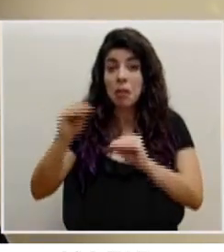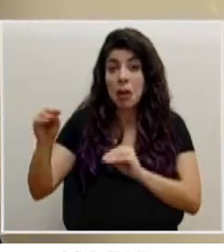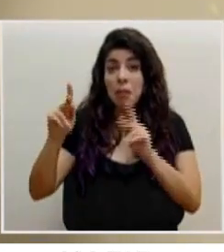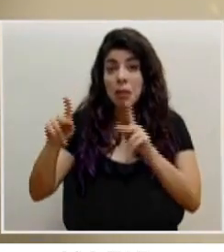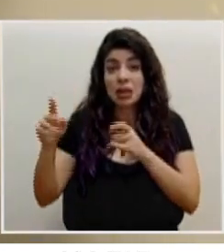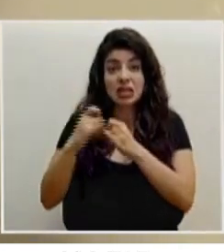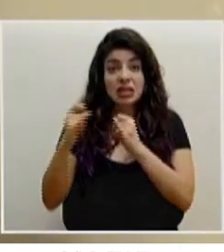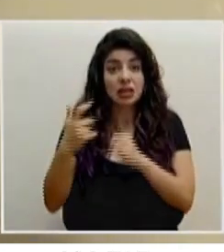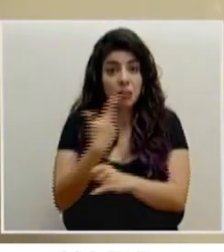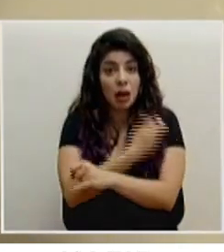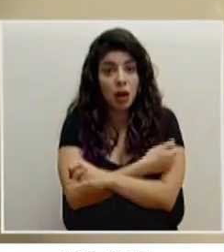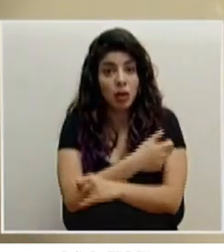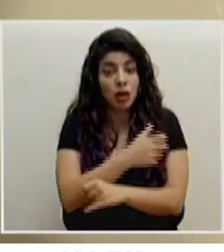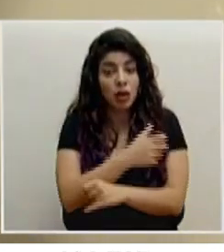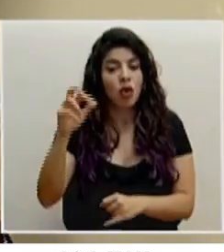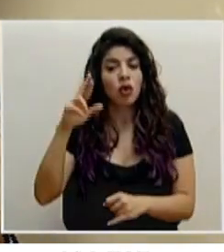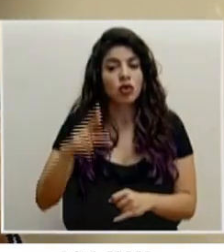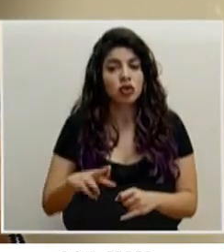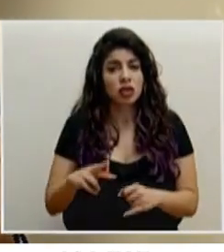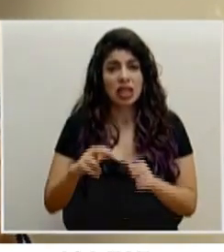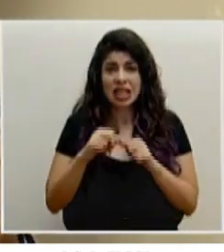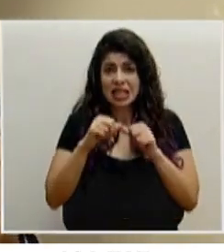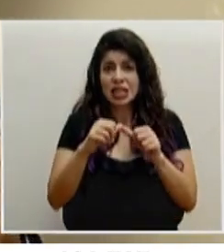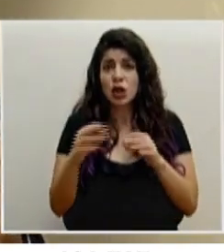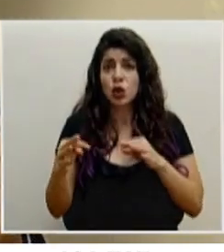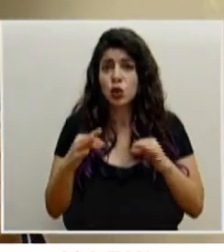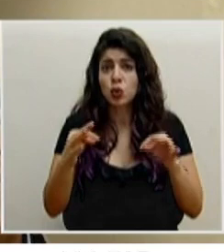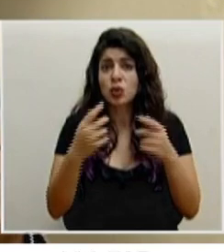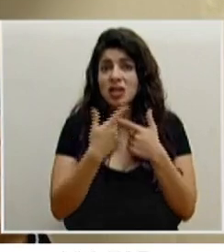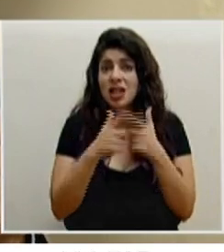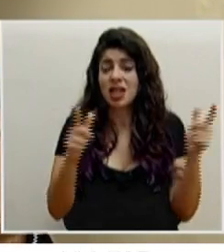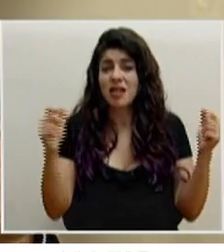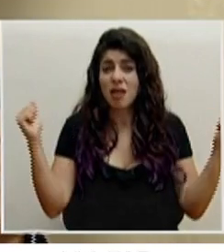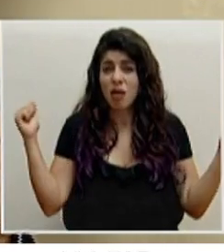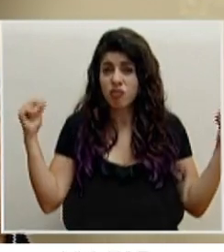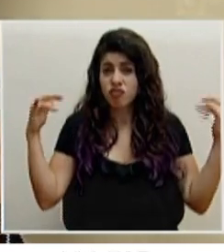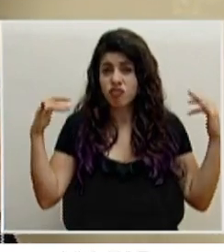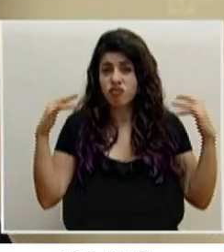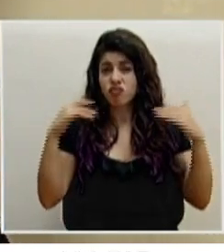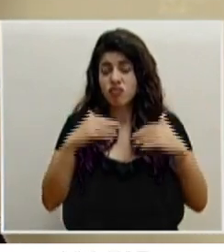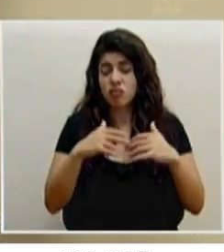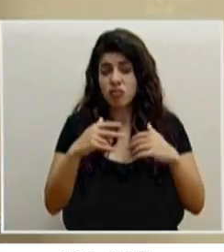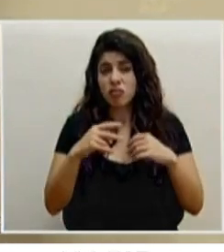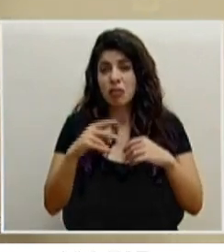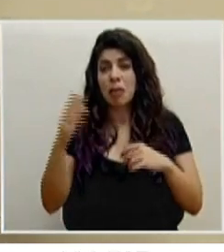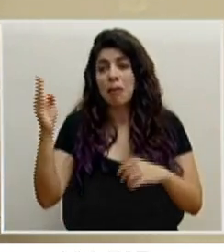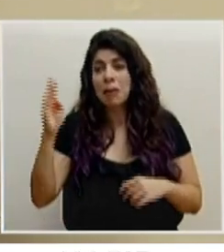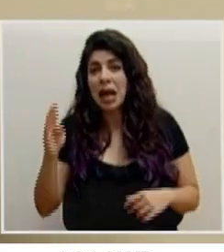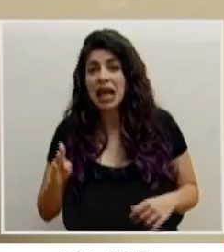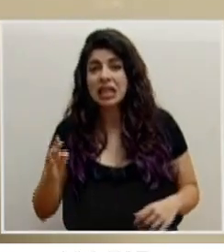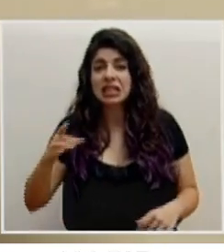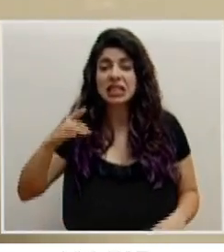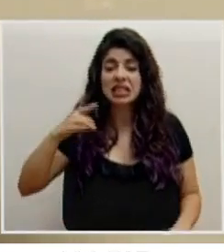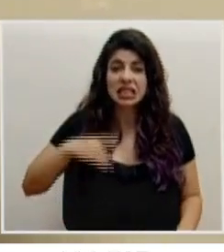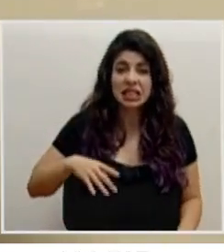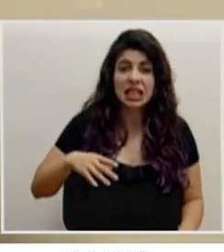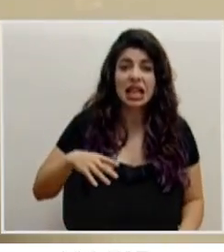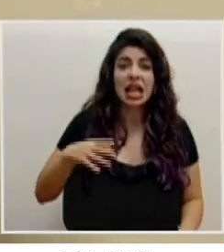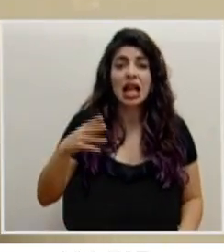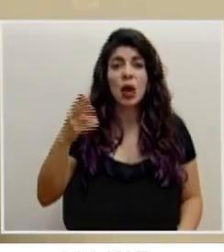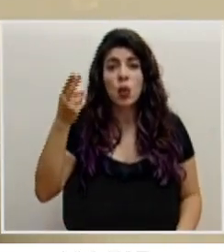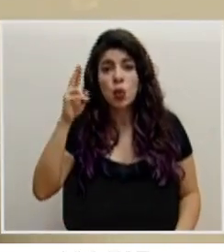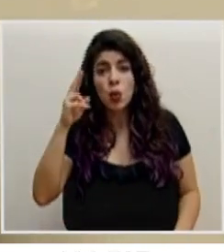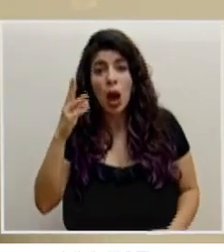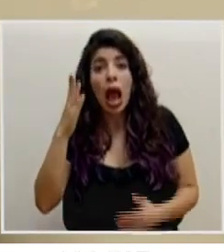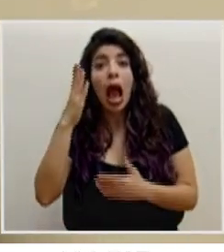vacunadas? Costa Rica seguirá con la entrada libre de turistas de países provenientes de Brasil, Chile, Uruguay, a